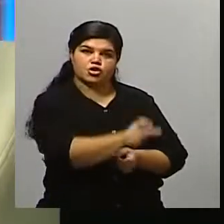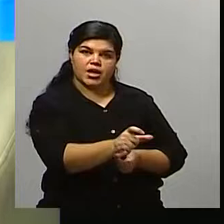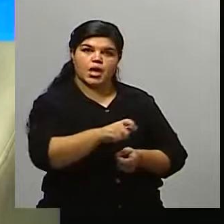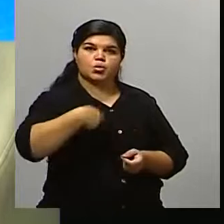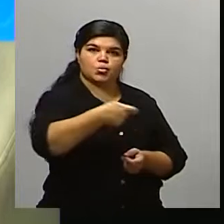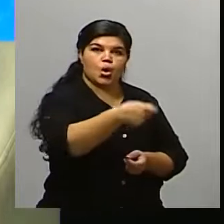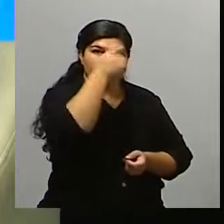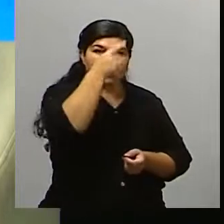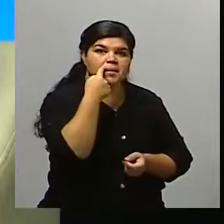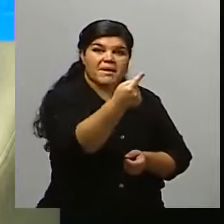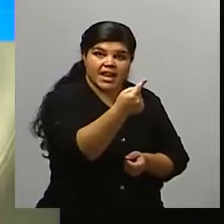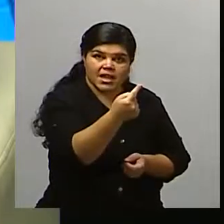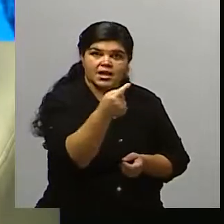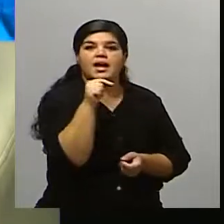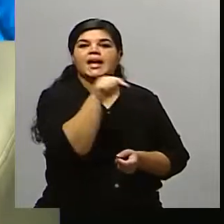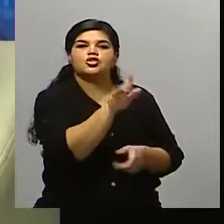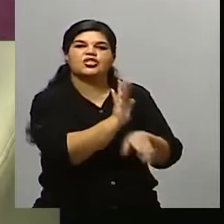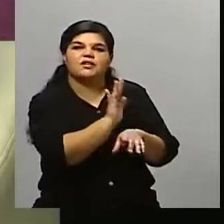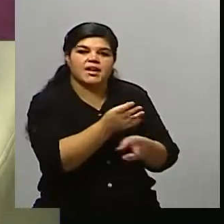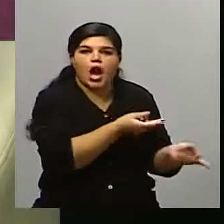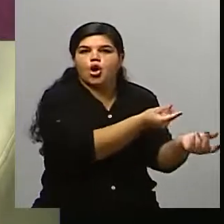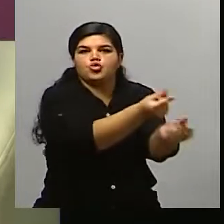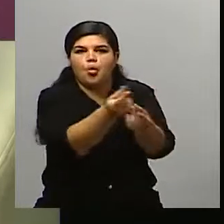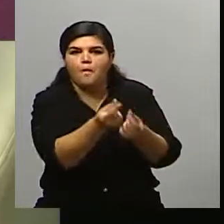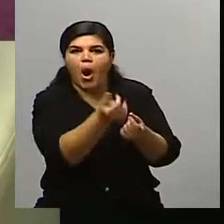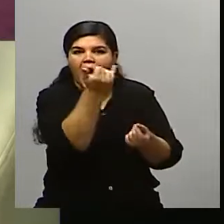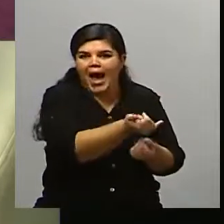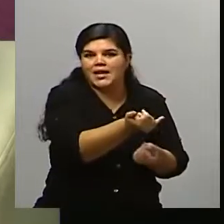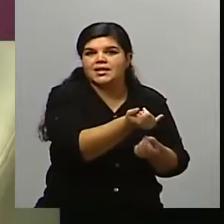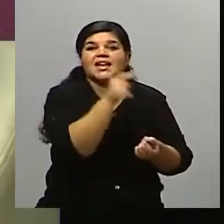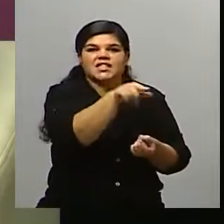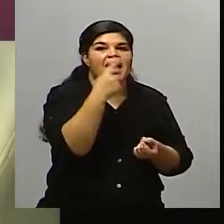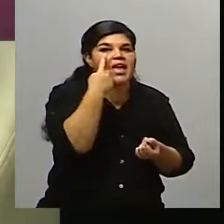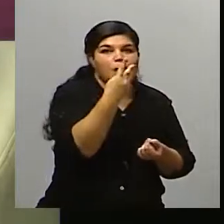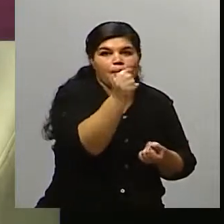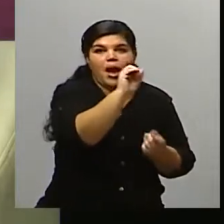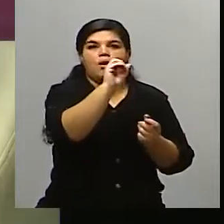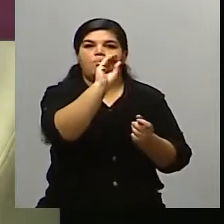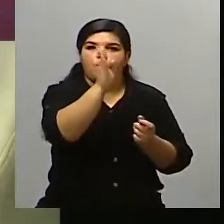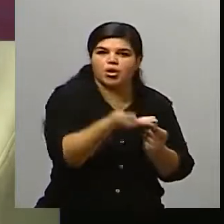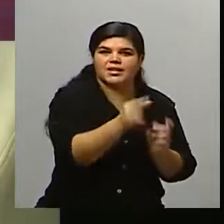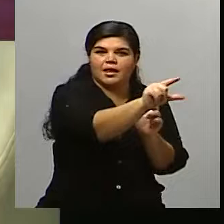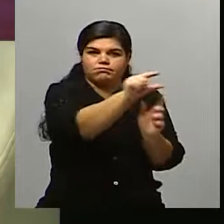12.000 pesos excedente, automáticamente lo consume. El problema es que cuando esos excedentes van a quienes tienen capacidad de